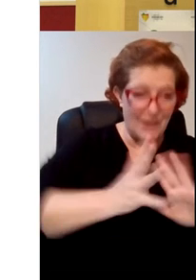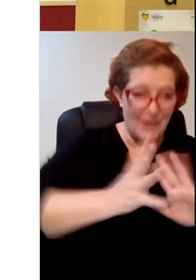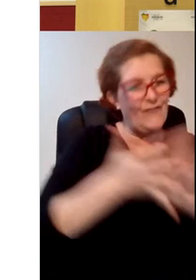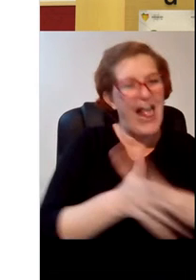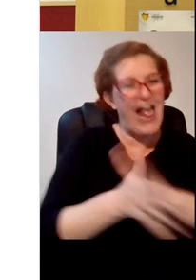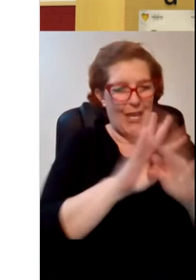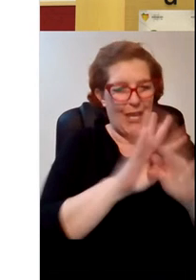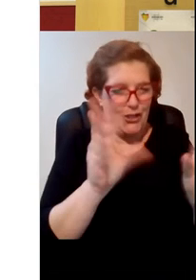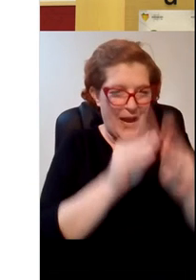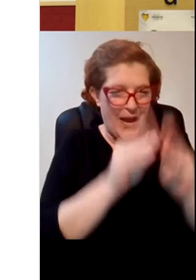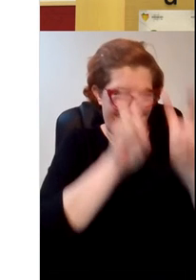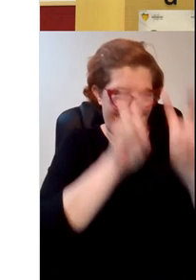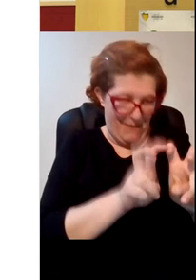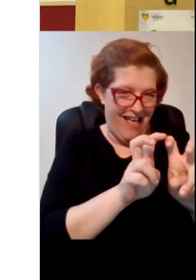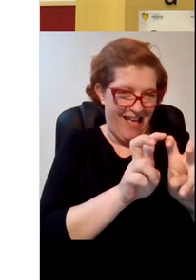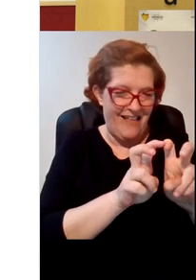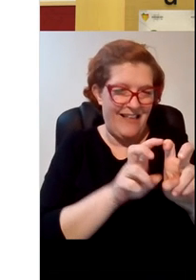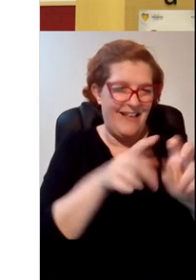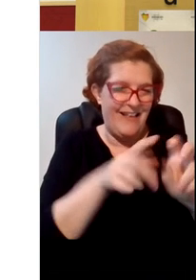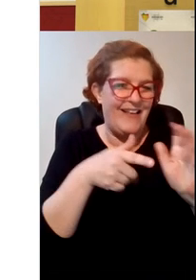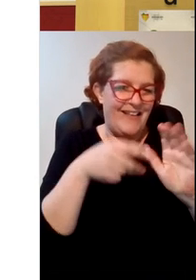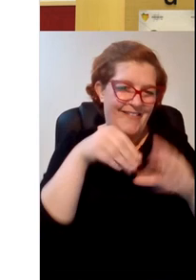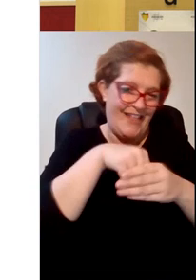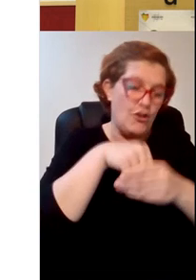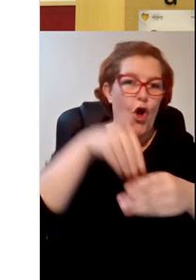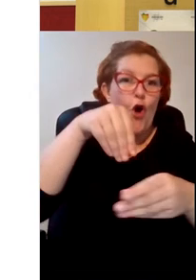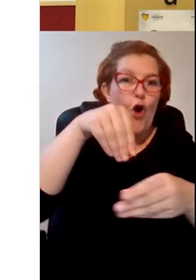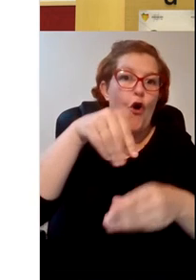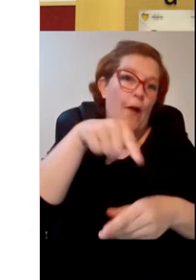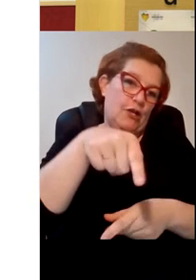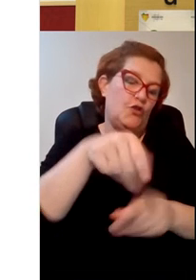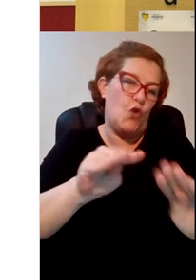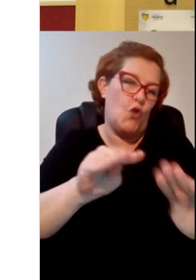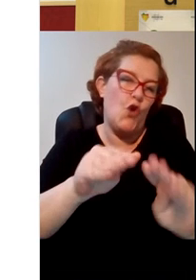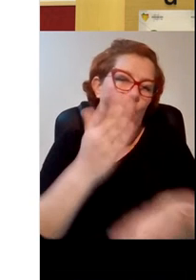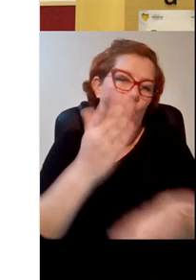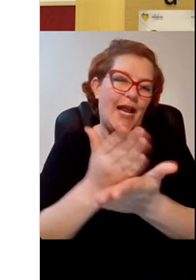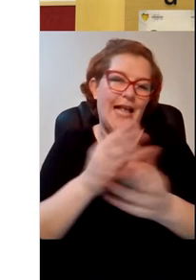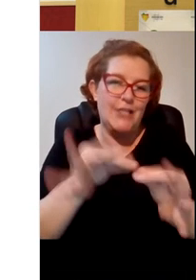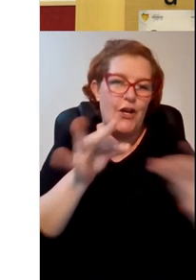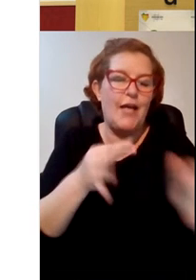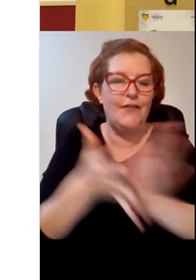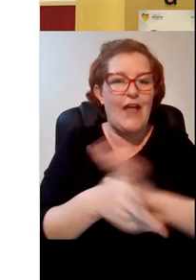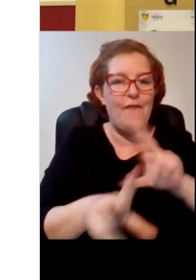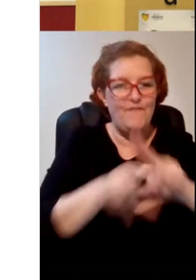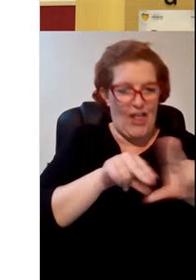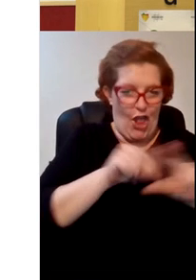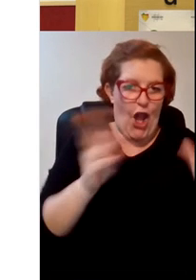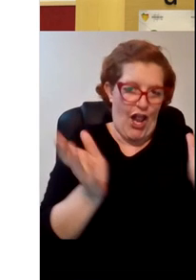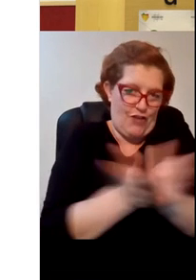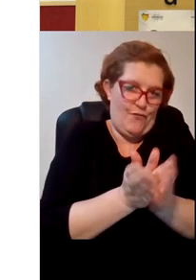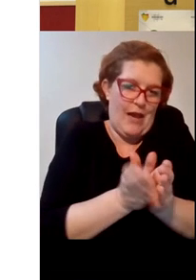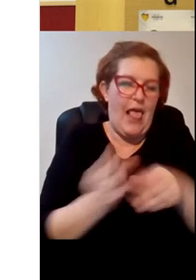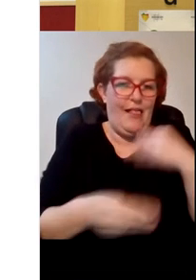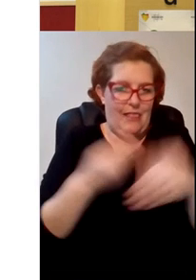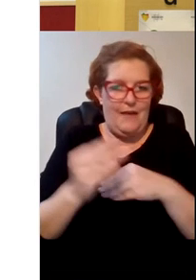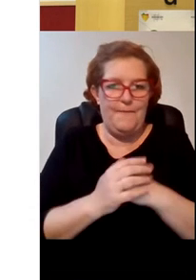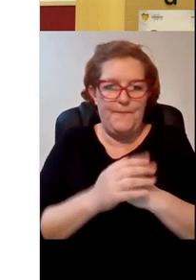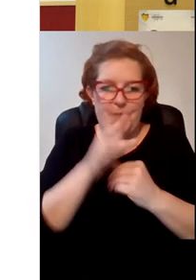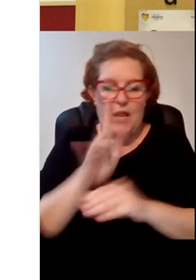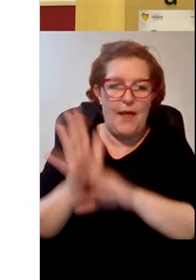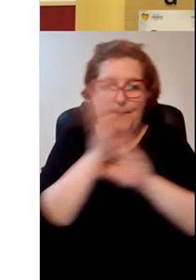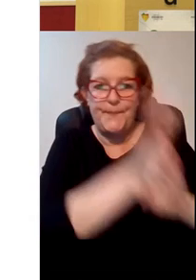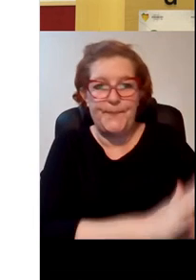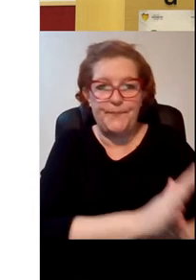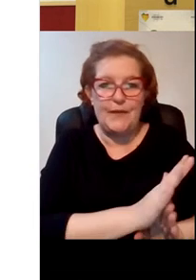una de las unidades didácticas que se veían en las clases online fue el vídeo resumen pasamos a la descripción de cada